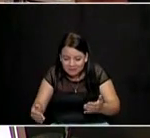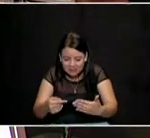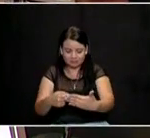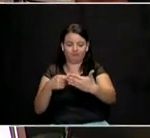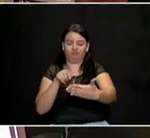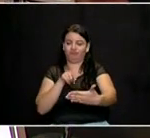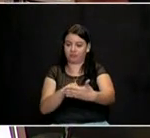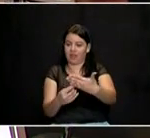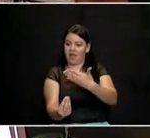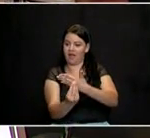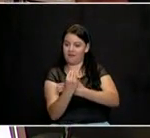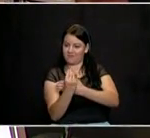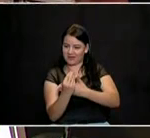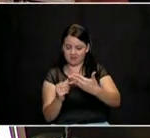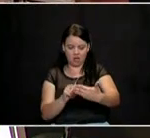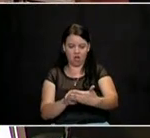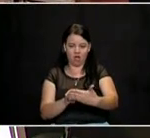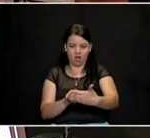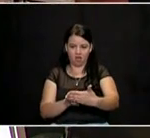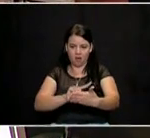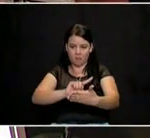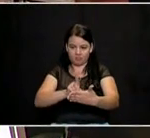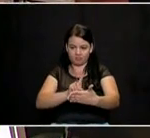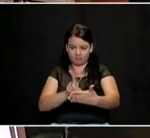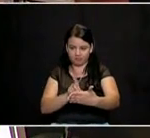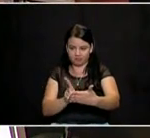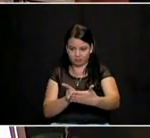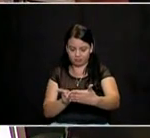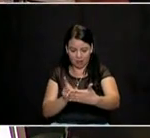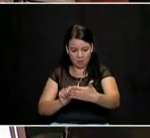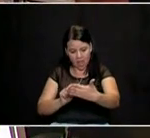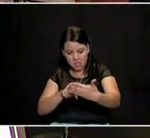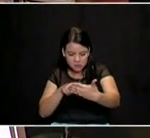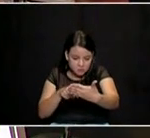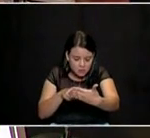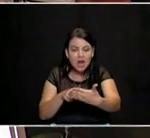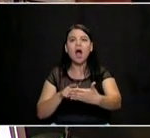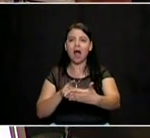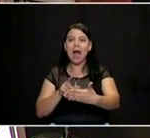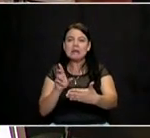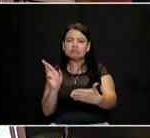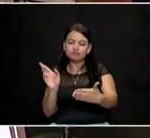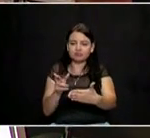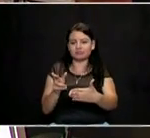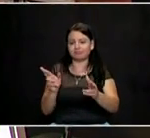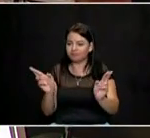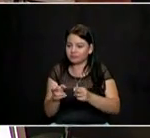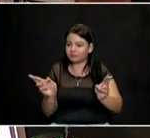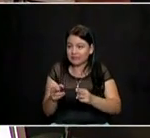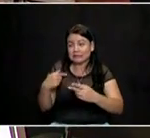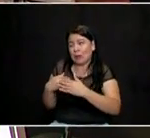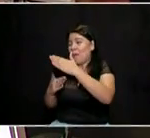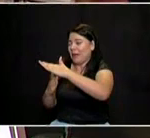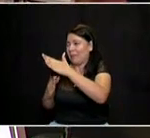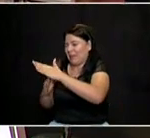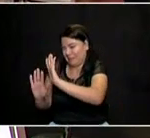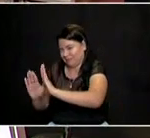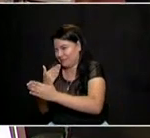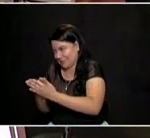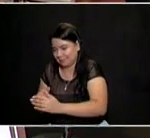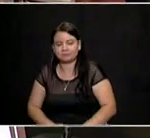minuto de forma regresiva y puede redondear cuando vea que le falten 10 segundos y no tenerla que interrumpir muchas gracias